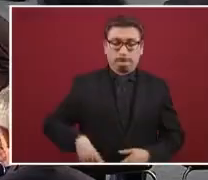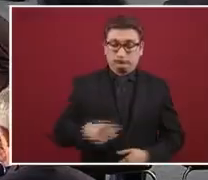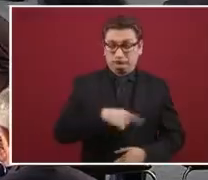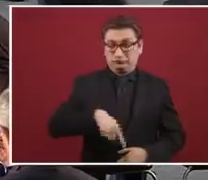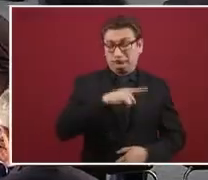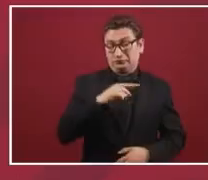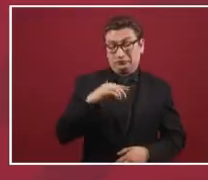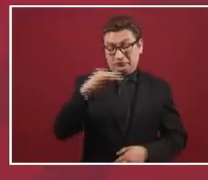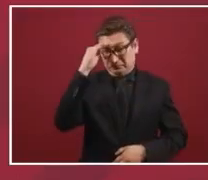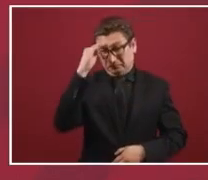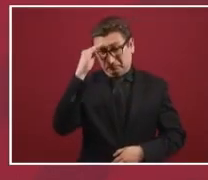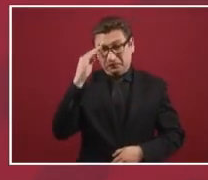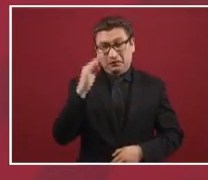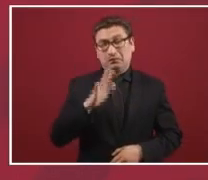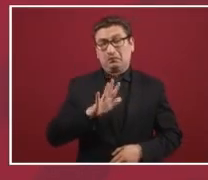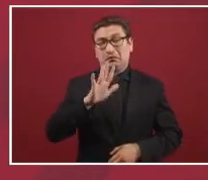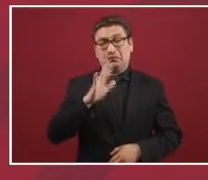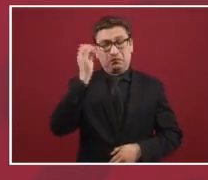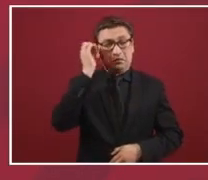amnesia.